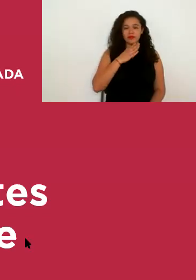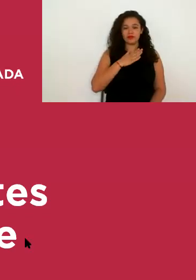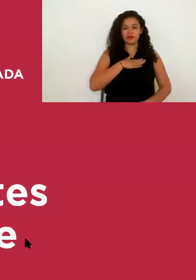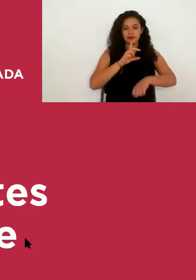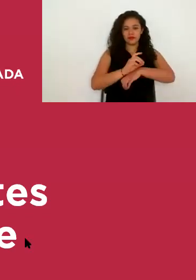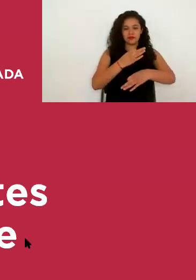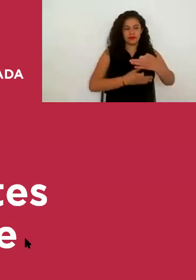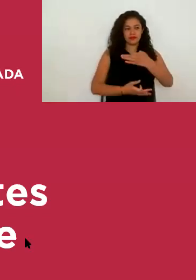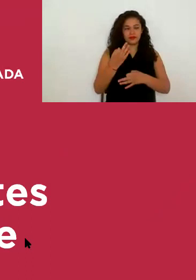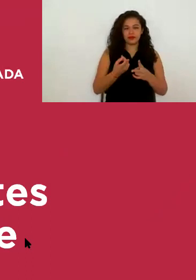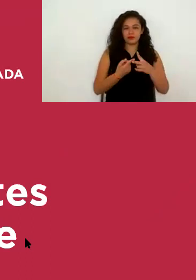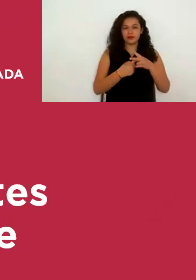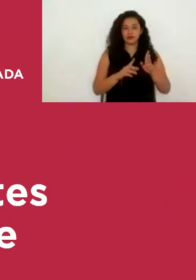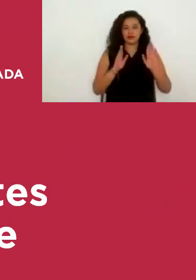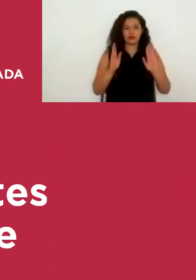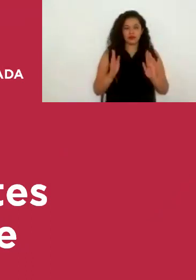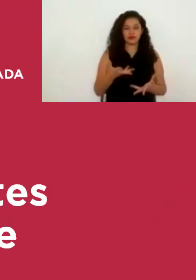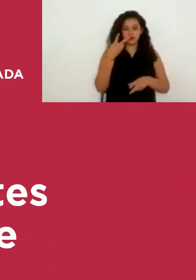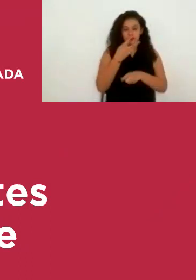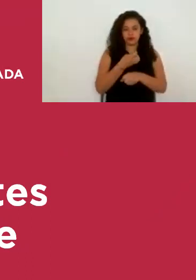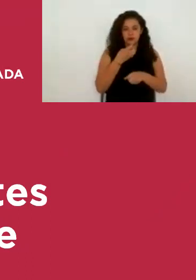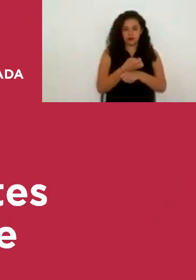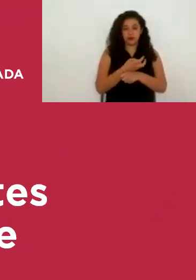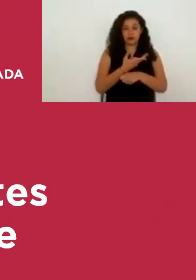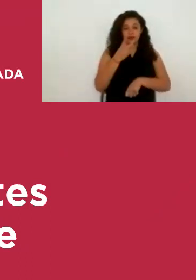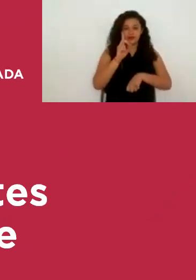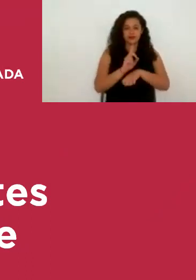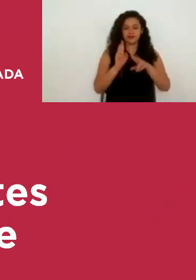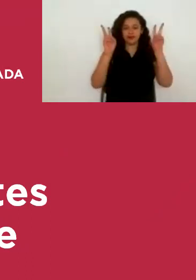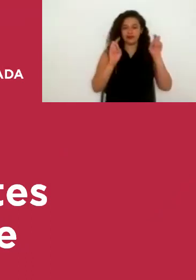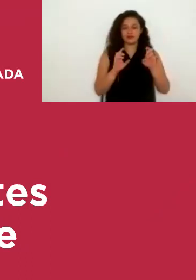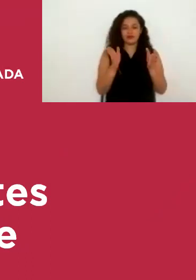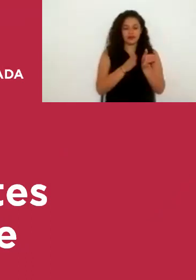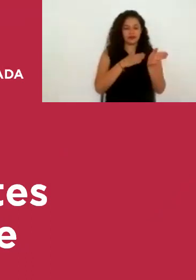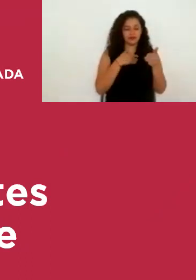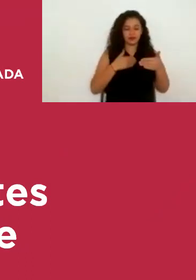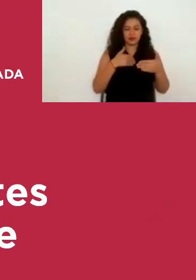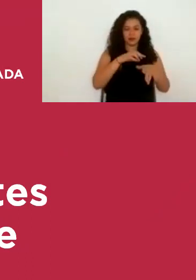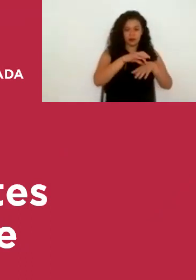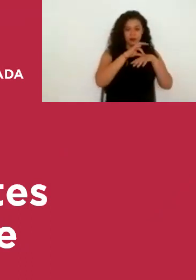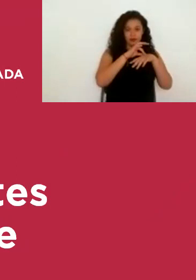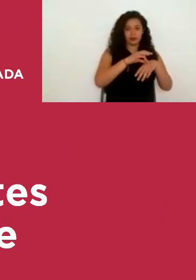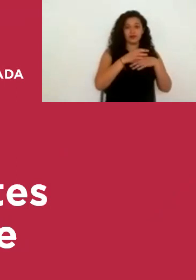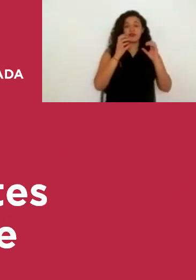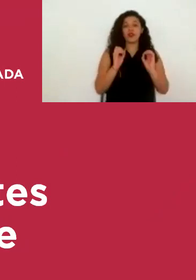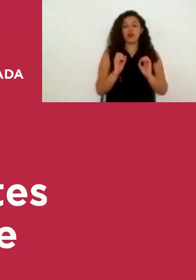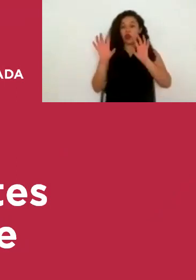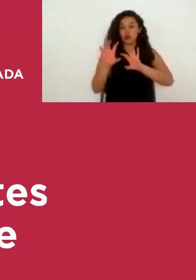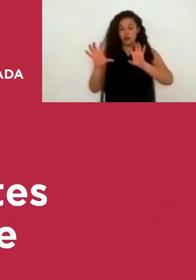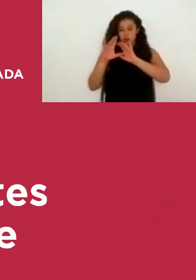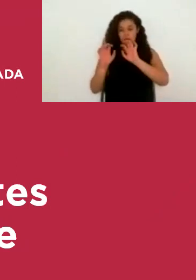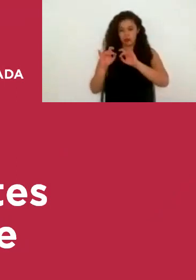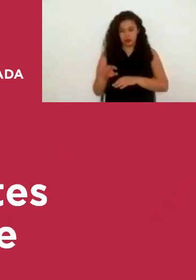Buen día a todas y todos. Vamos a dar inicio con la segunda sesión del tema conformación de expedientes físicos y o electrónicos